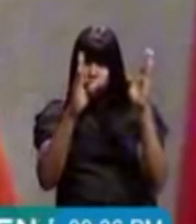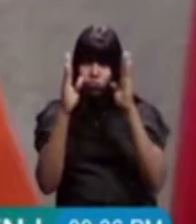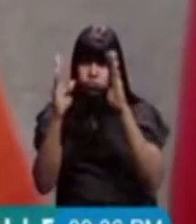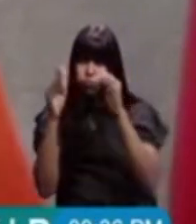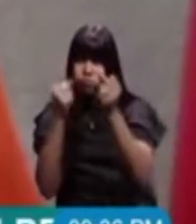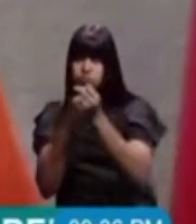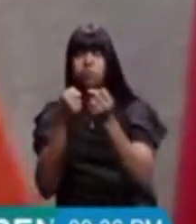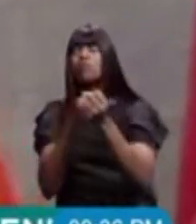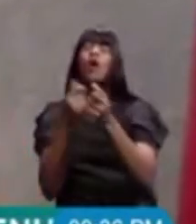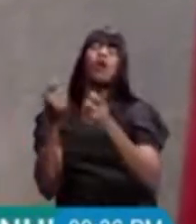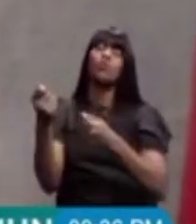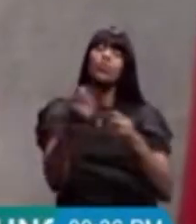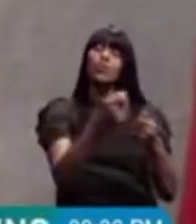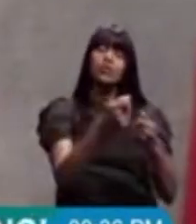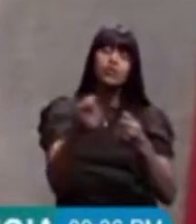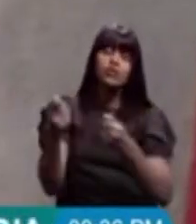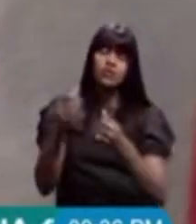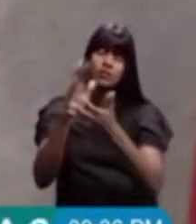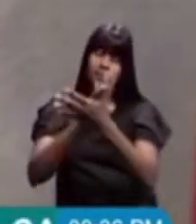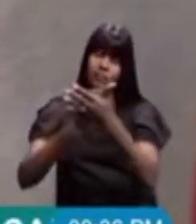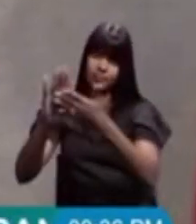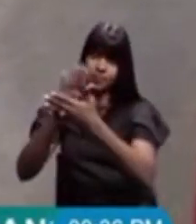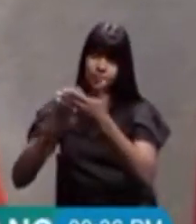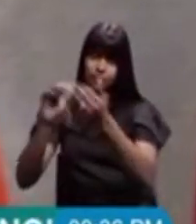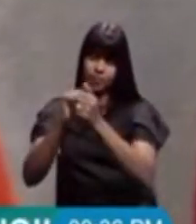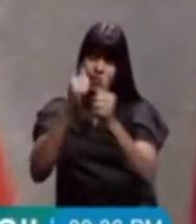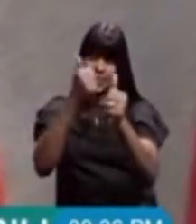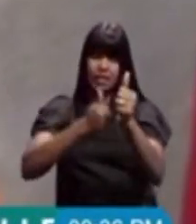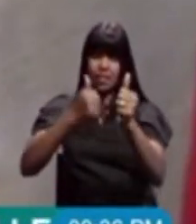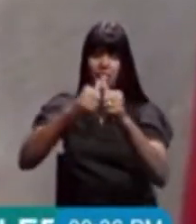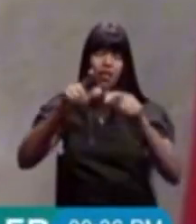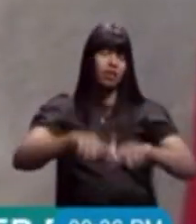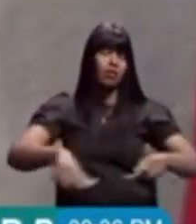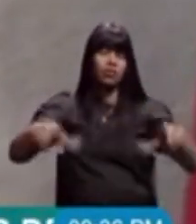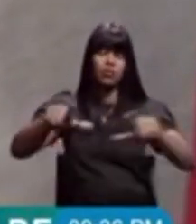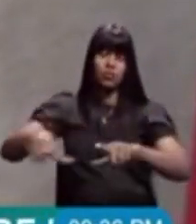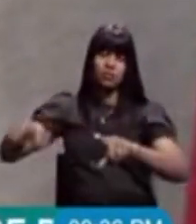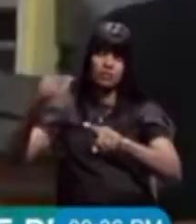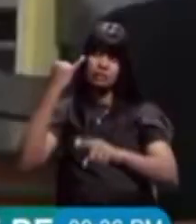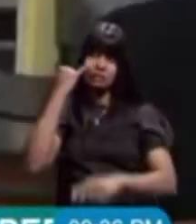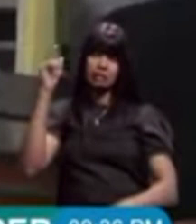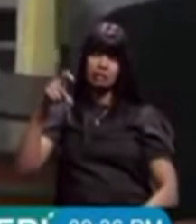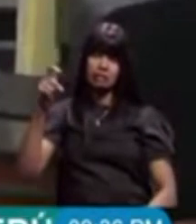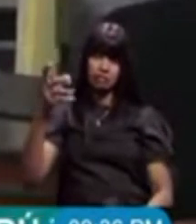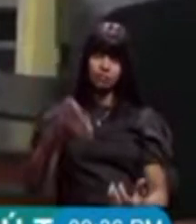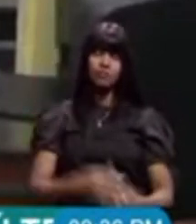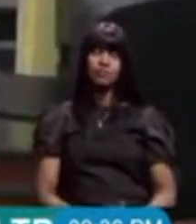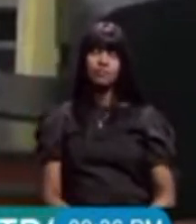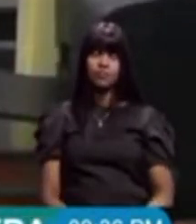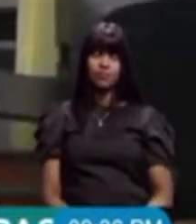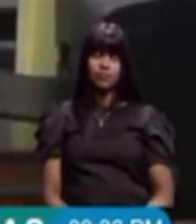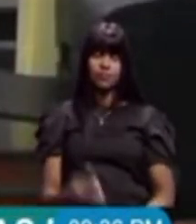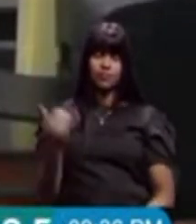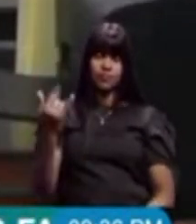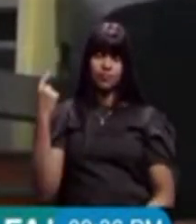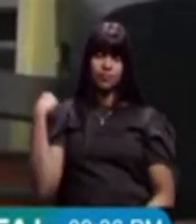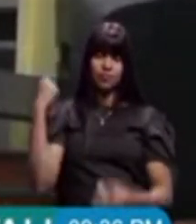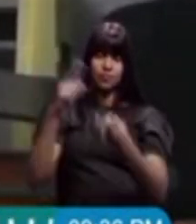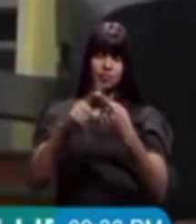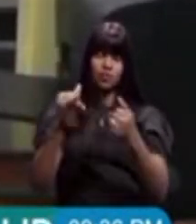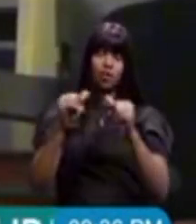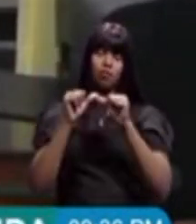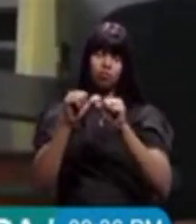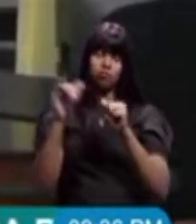a las fumigaciones y descacharrización en cada barrio que es necesario. Por el momento, en estas últimas dos semanas se ha mantenido